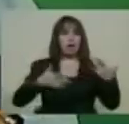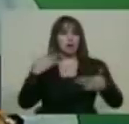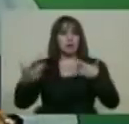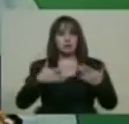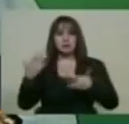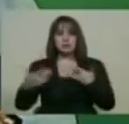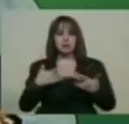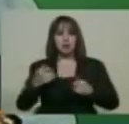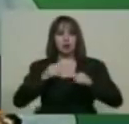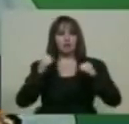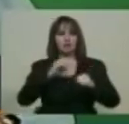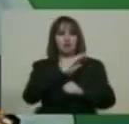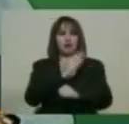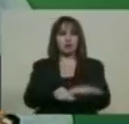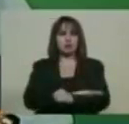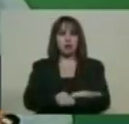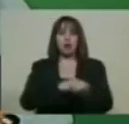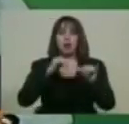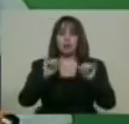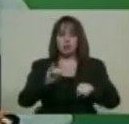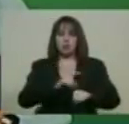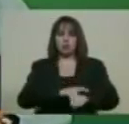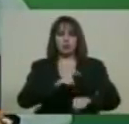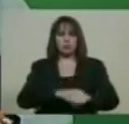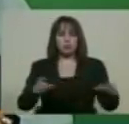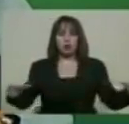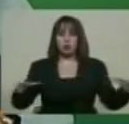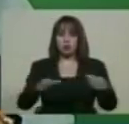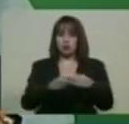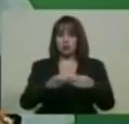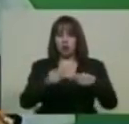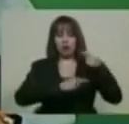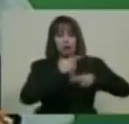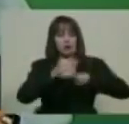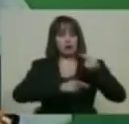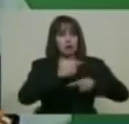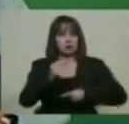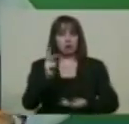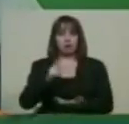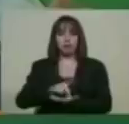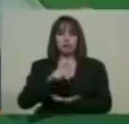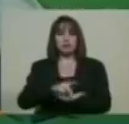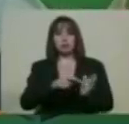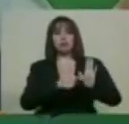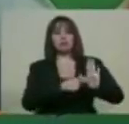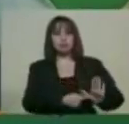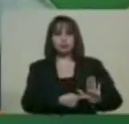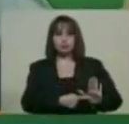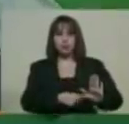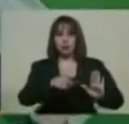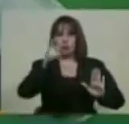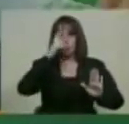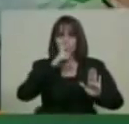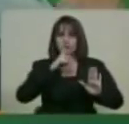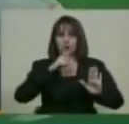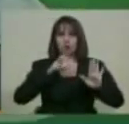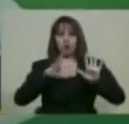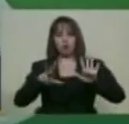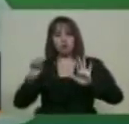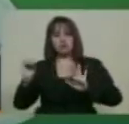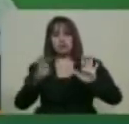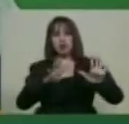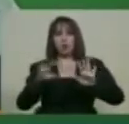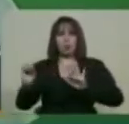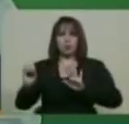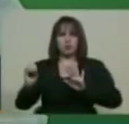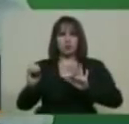Nacional Bolivariana en el mismo esquema de reunir las generaciones presentes de las décadas del 80, del